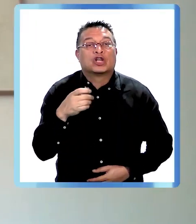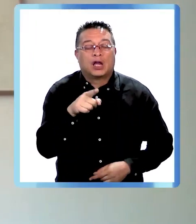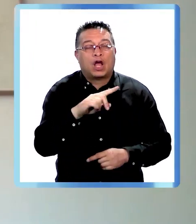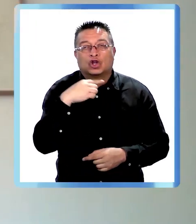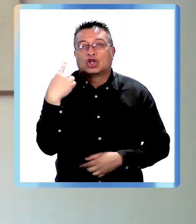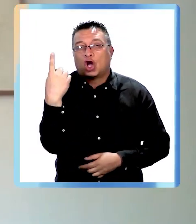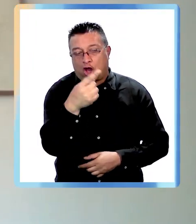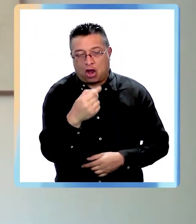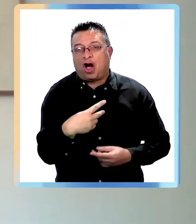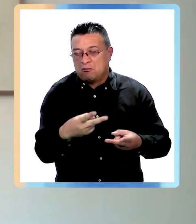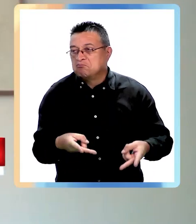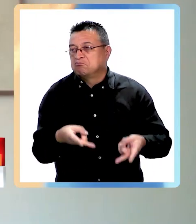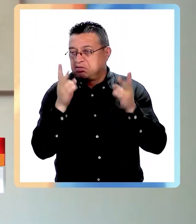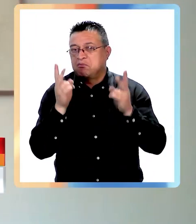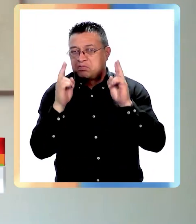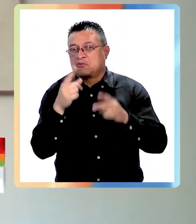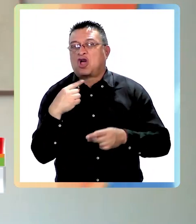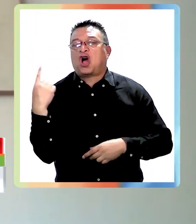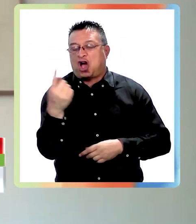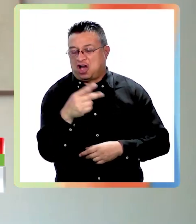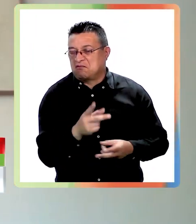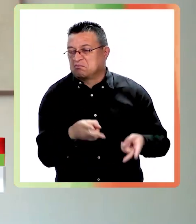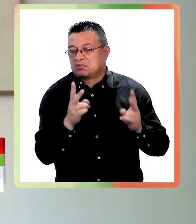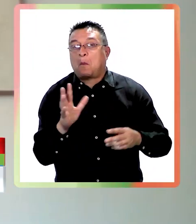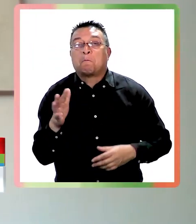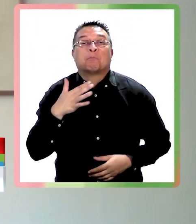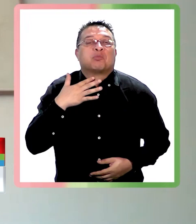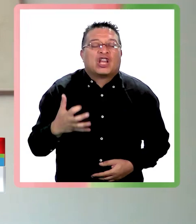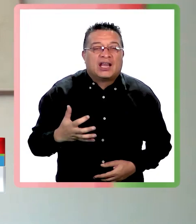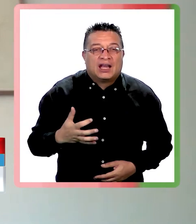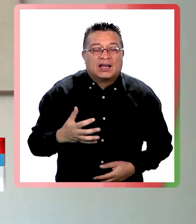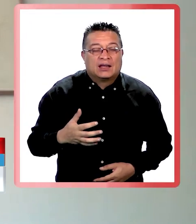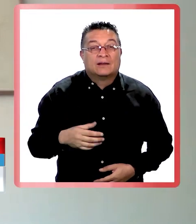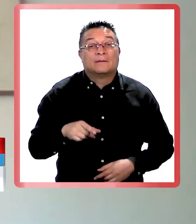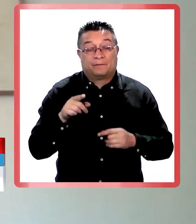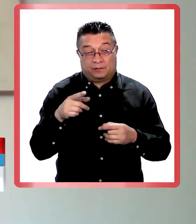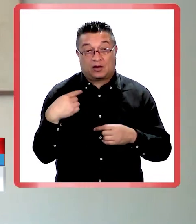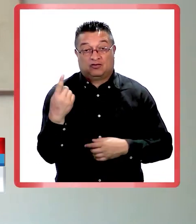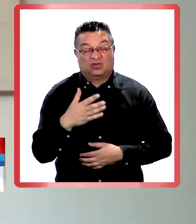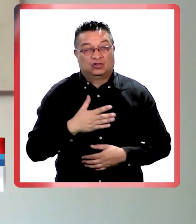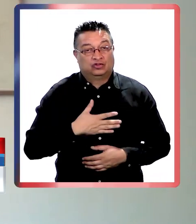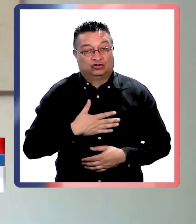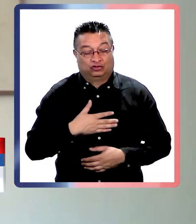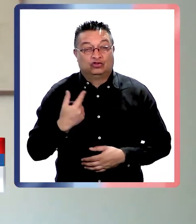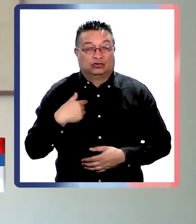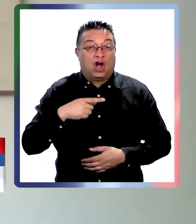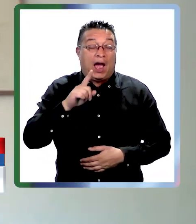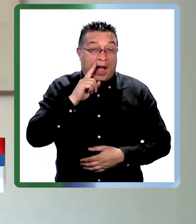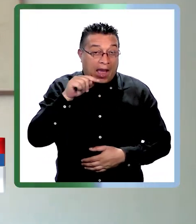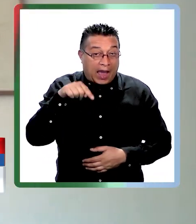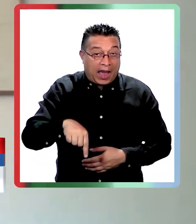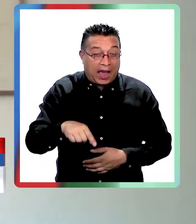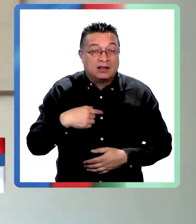fenómeno es validado socialmente. Nosotros tenemos un régimen